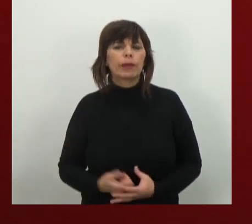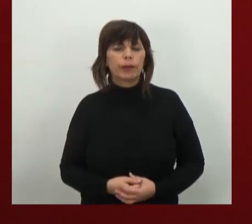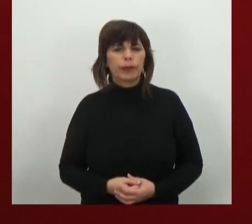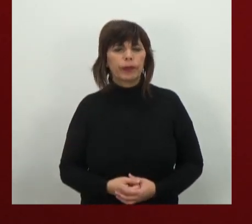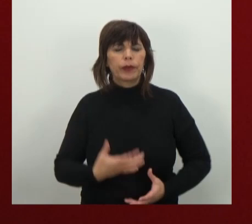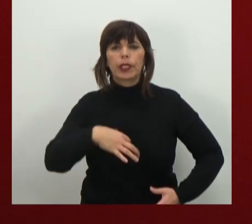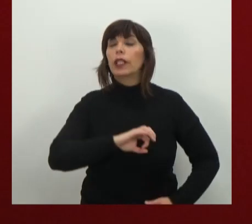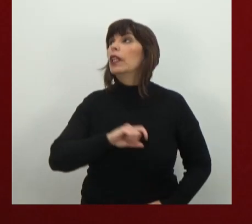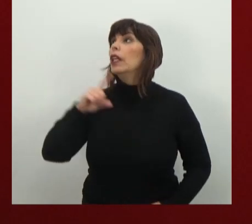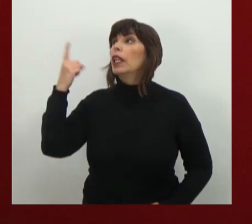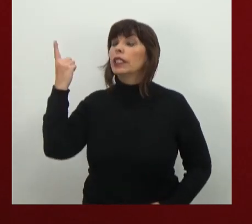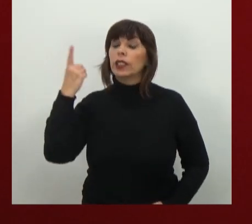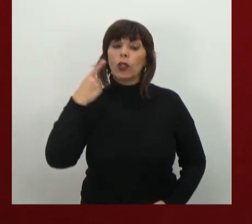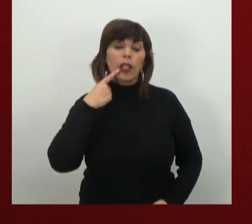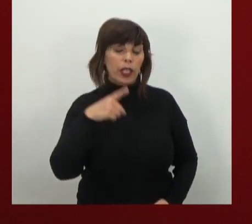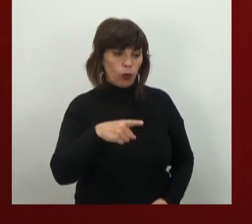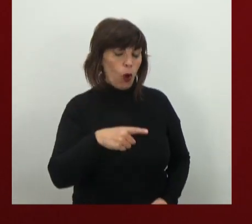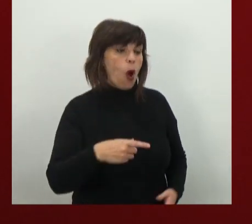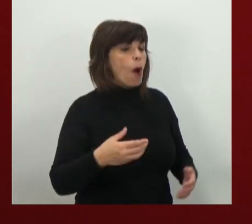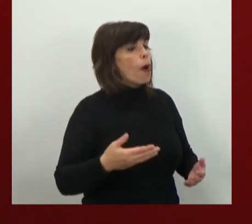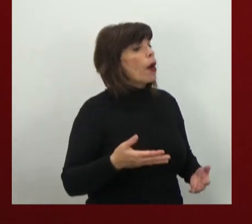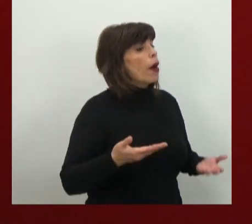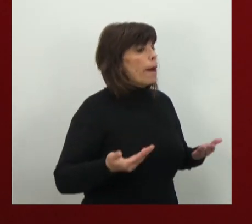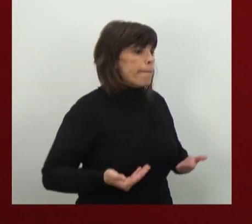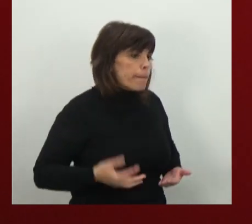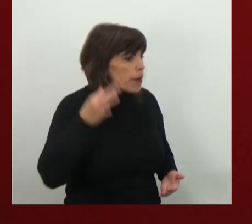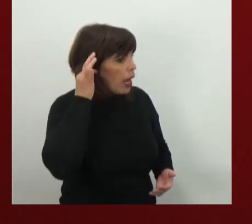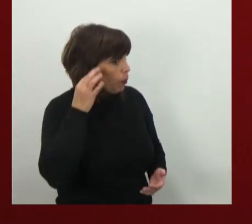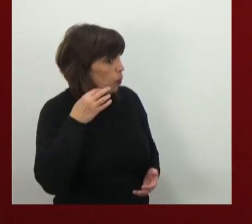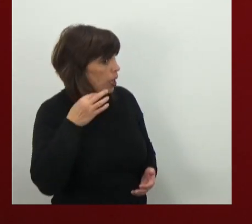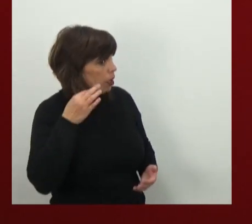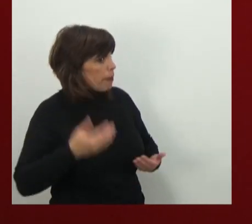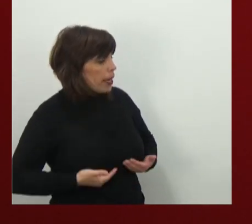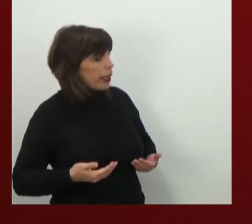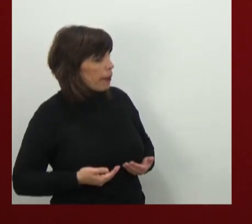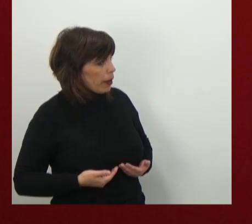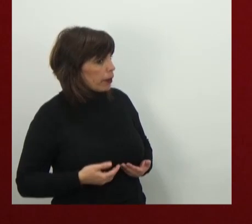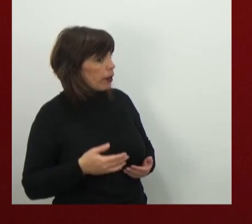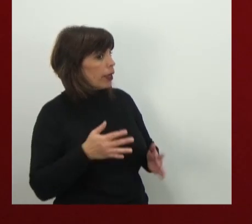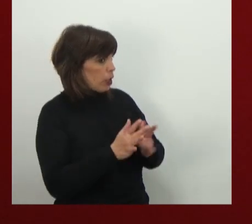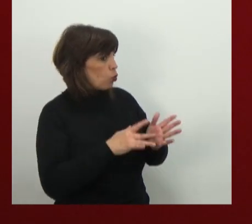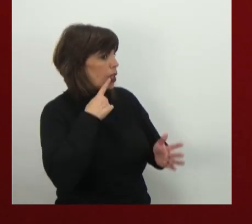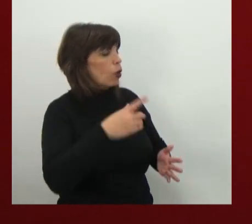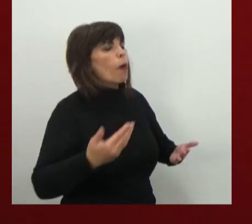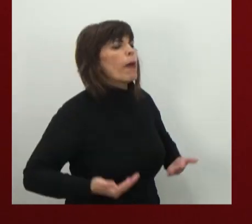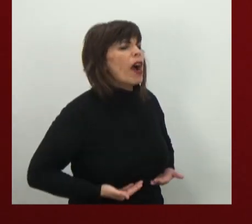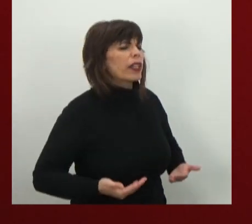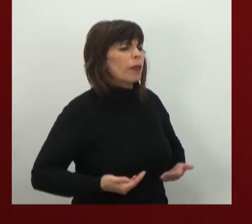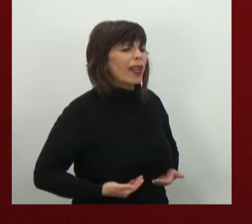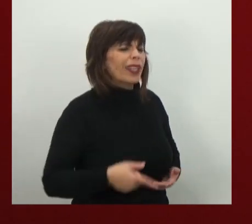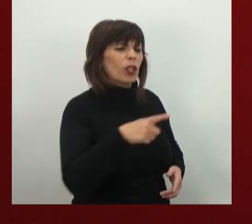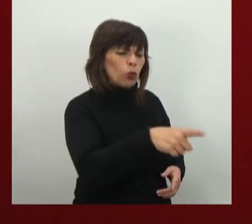El Señor dijo, ¿sabes, Marta? Lo que haces. Yo no digo que está mal. No, no, no, no.